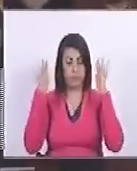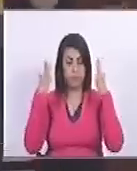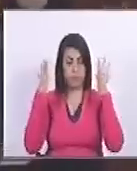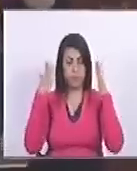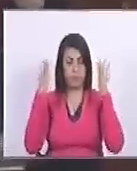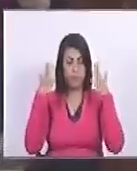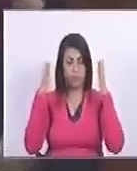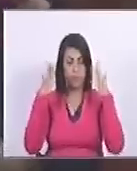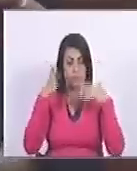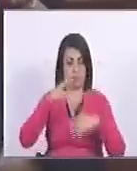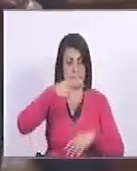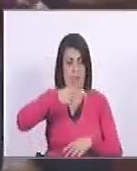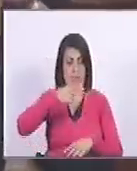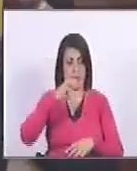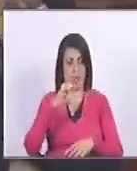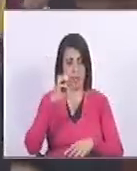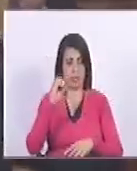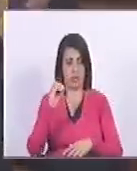Héctor Campos Ochoa,